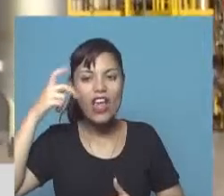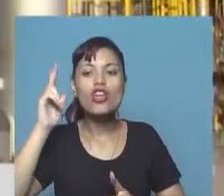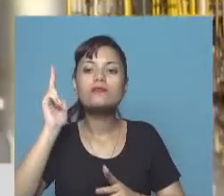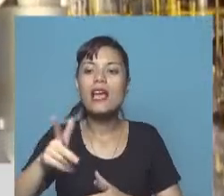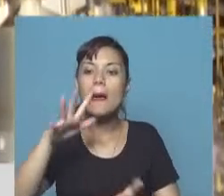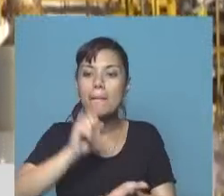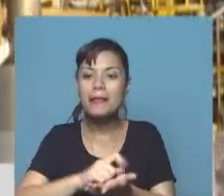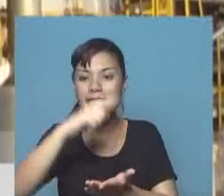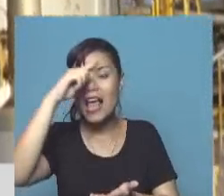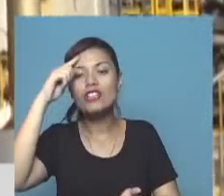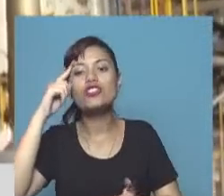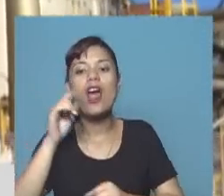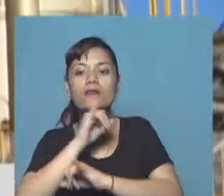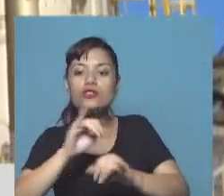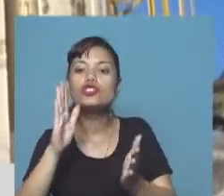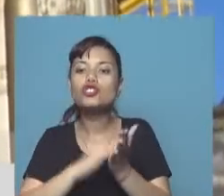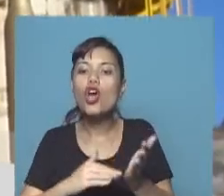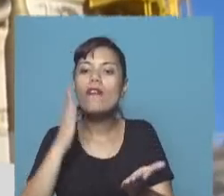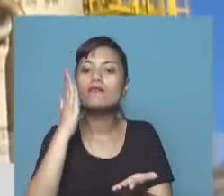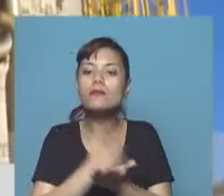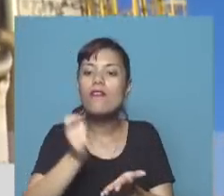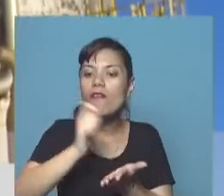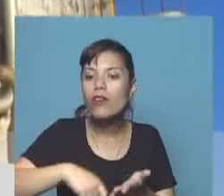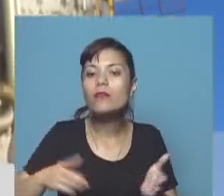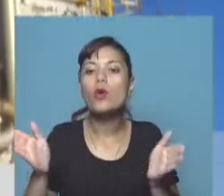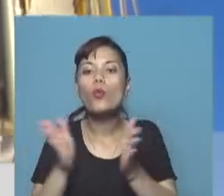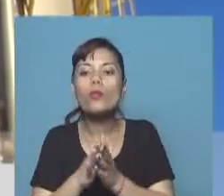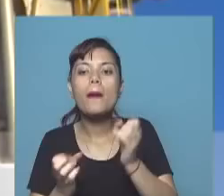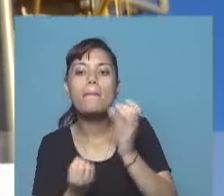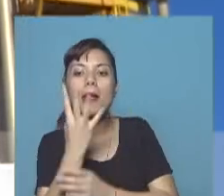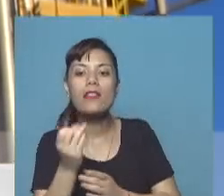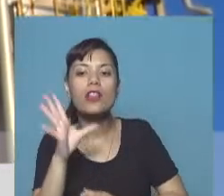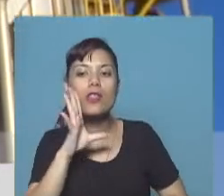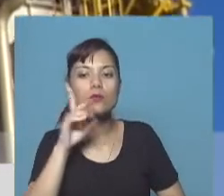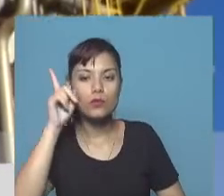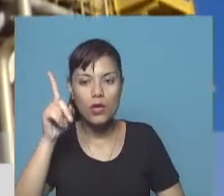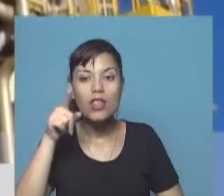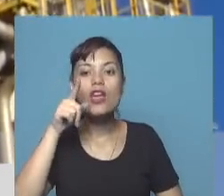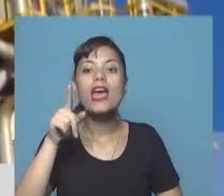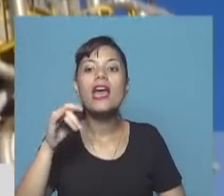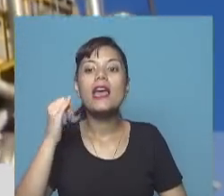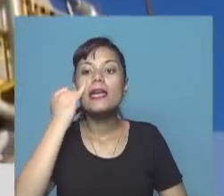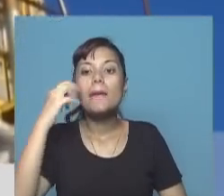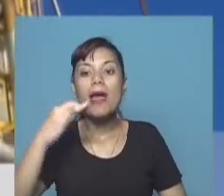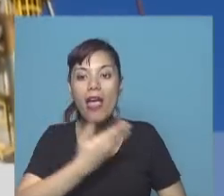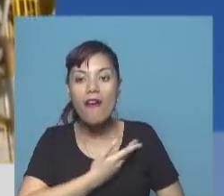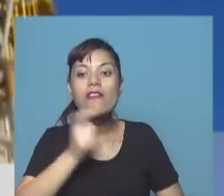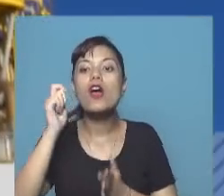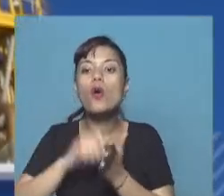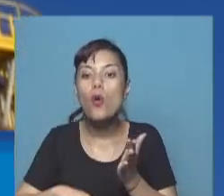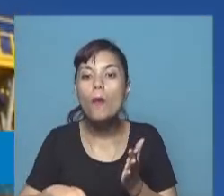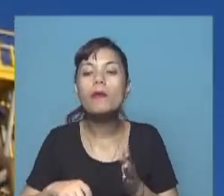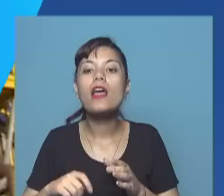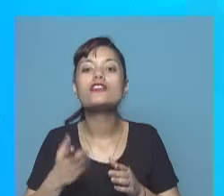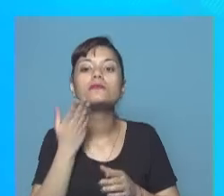a la empresa nacional informar sobre las cláusulas que firmó con la petrolera estadounidense. Desde YPF aseguraron que cumplirán con